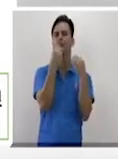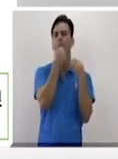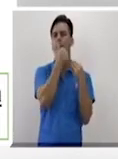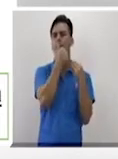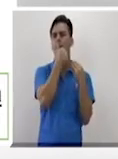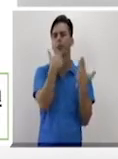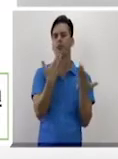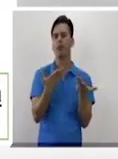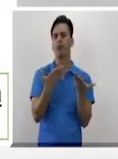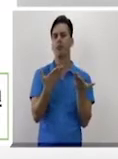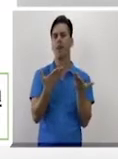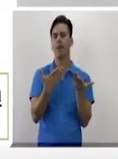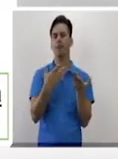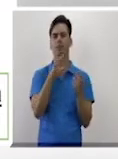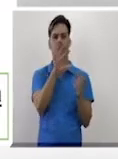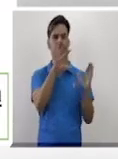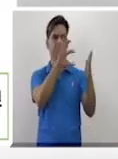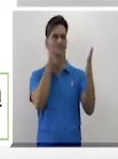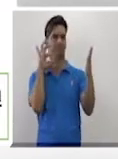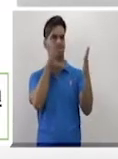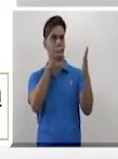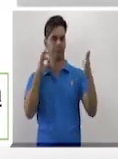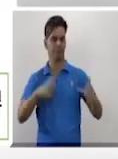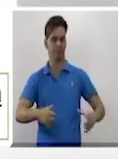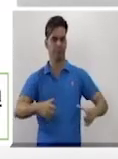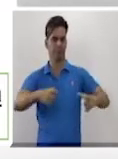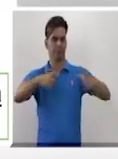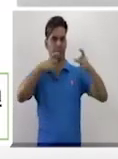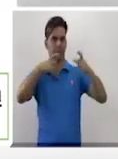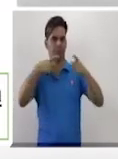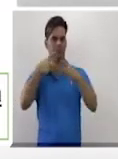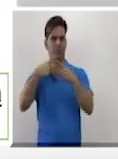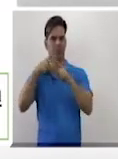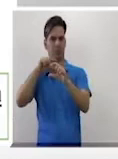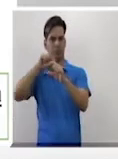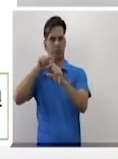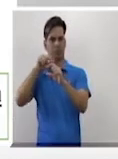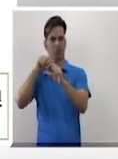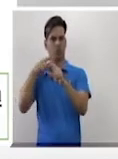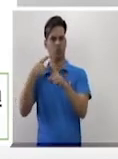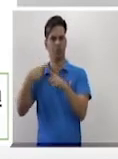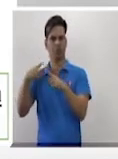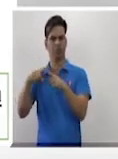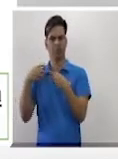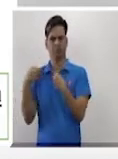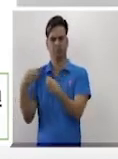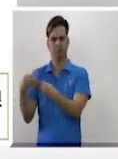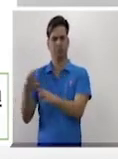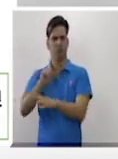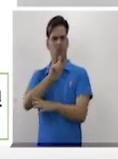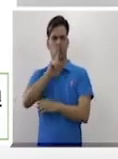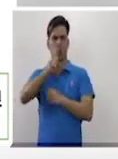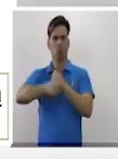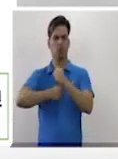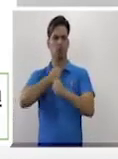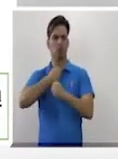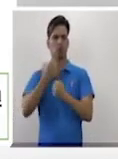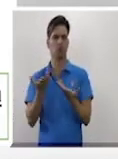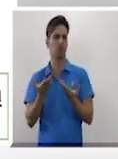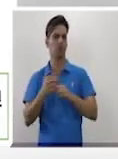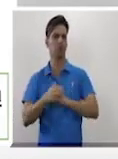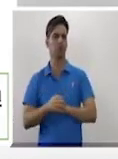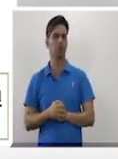tornillo. O sea, la cantidad de material que no se utilizó. Estamos